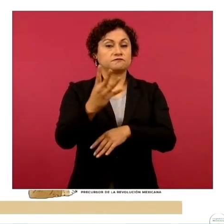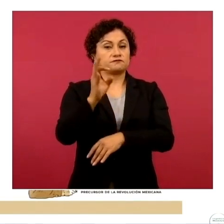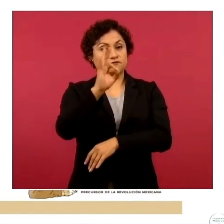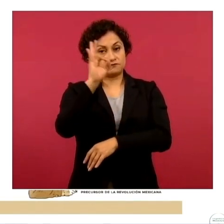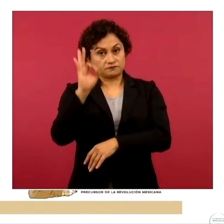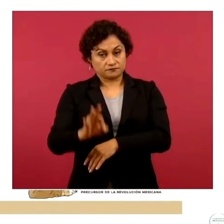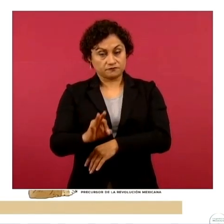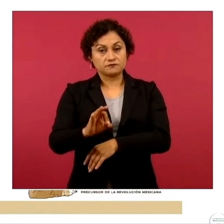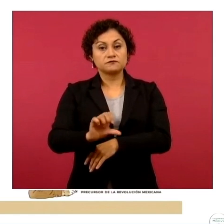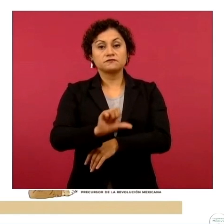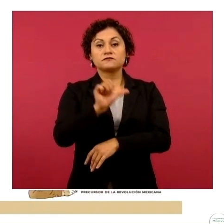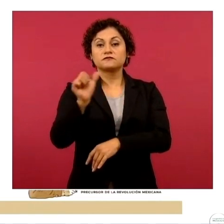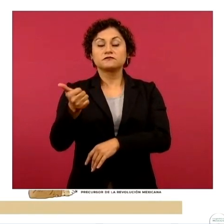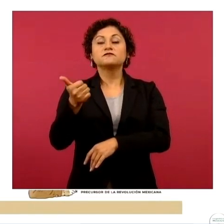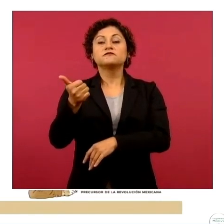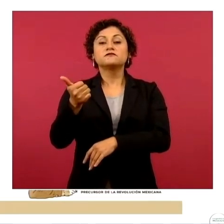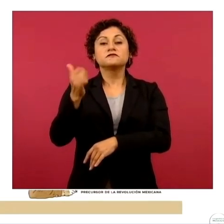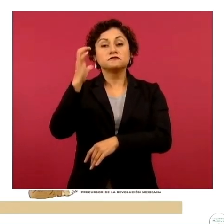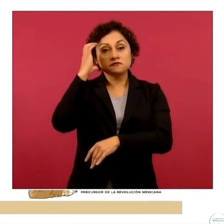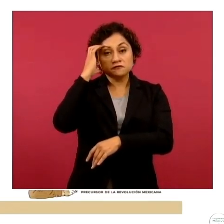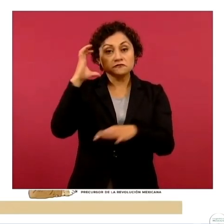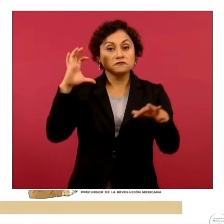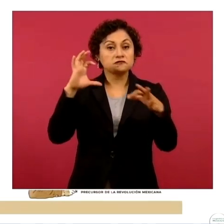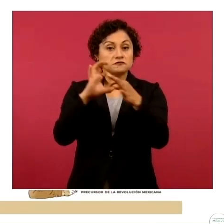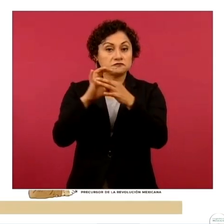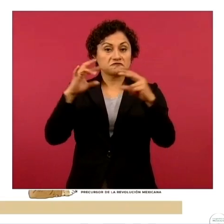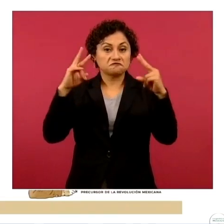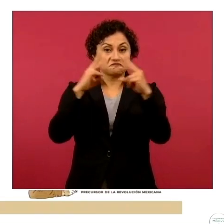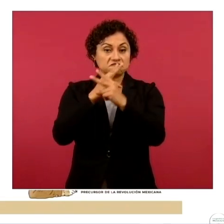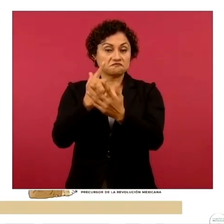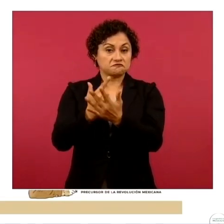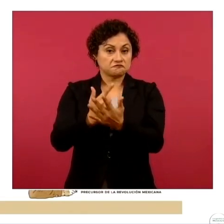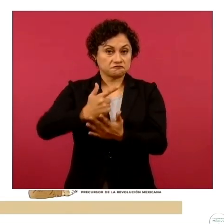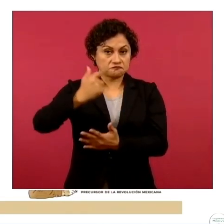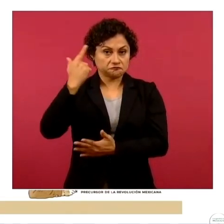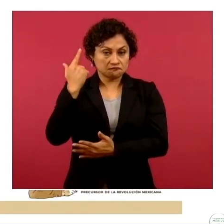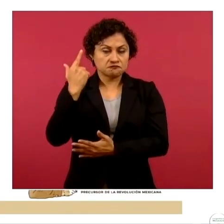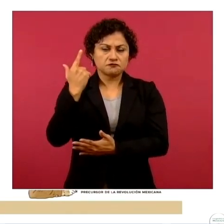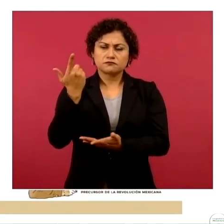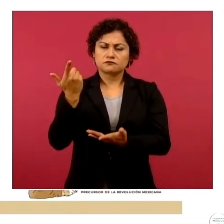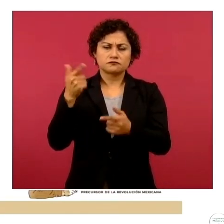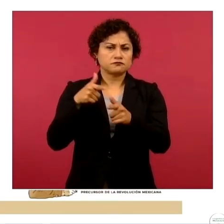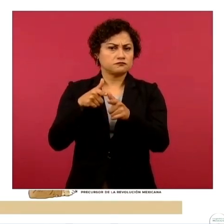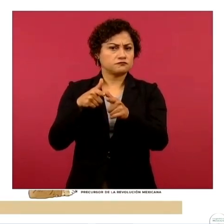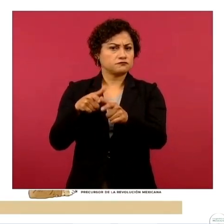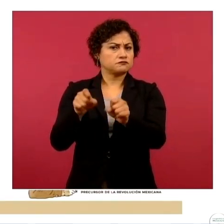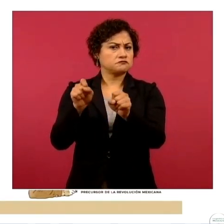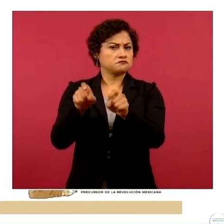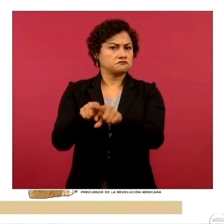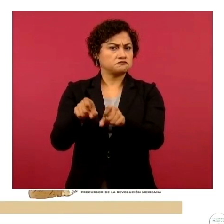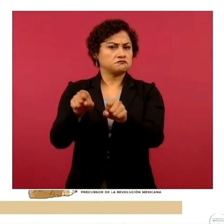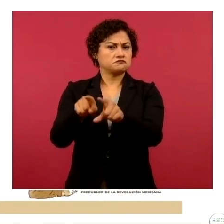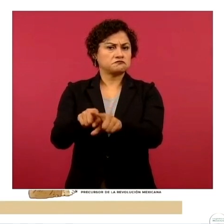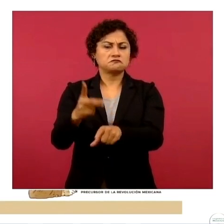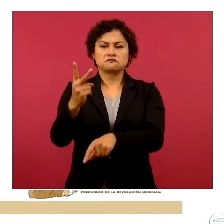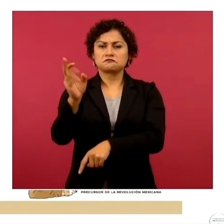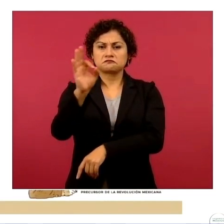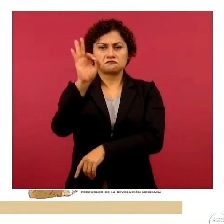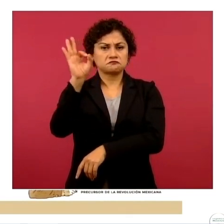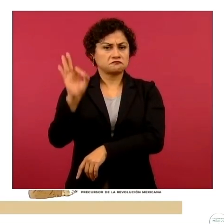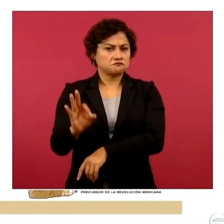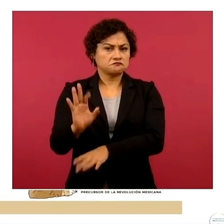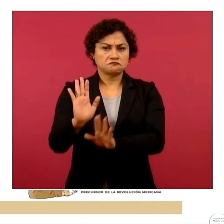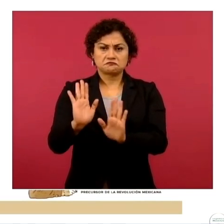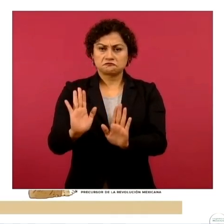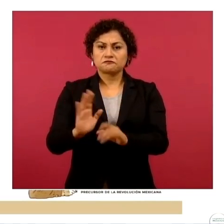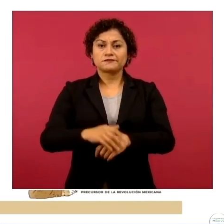en cambio las camas con ventilador, que son para las personas críticamente enfermas, se mantienen estables en 2%. No quiere